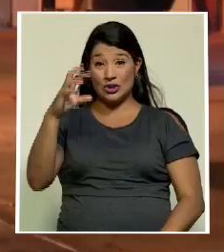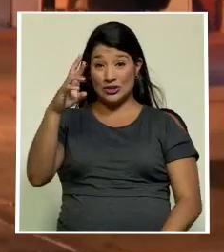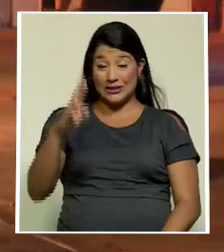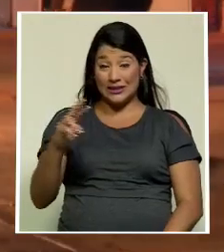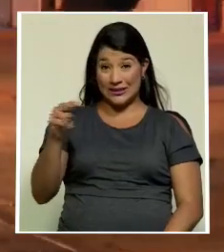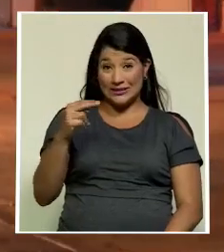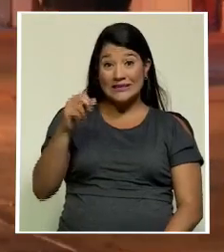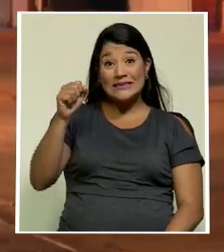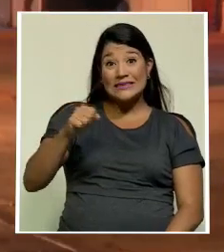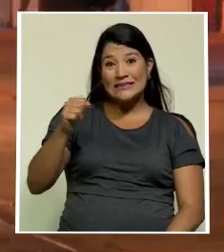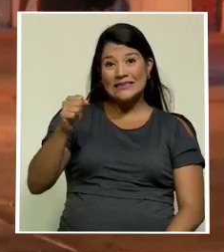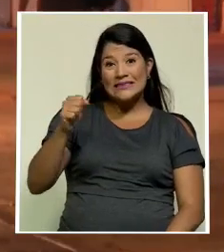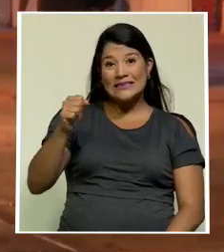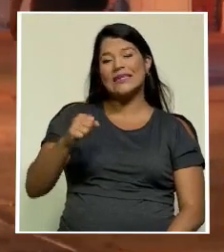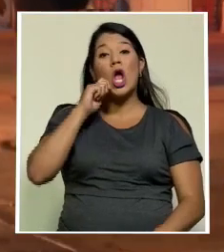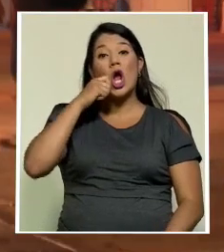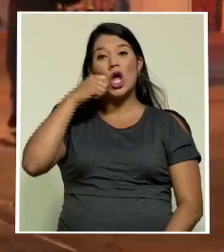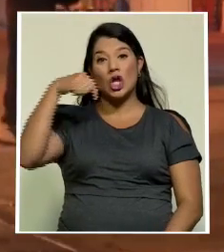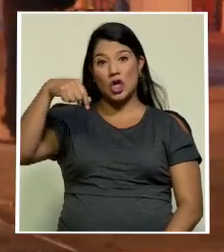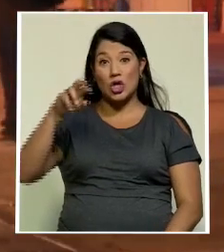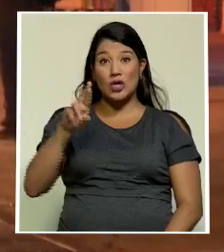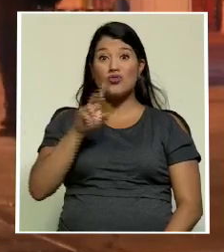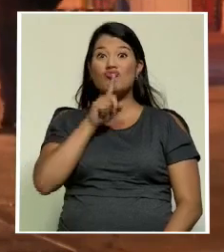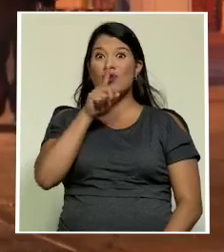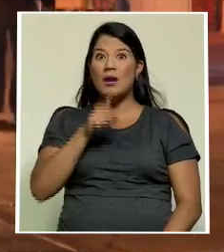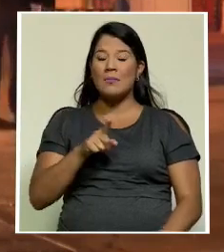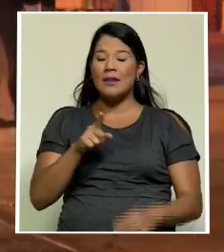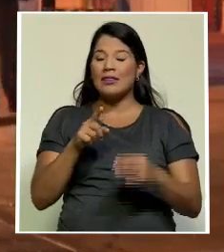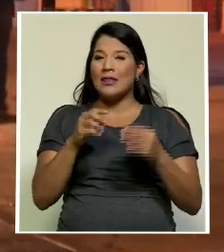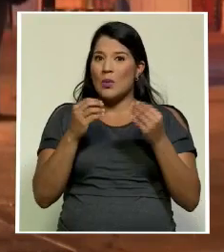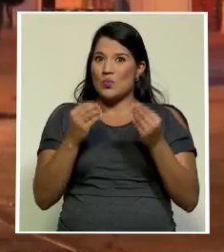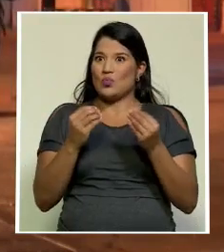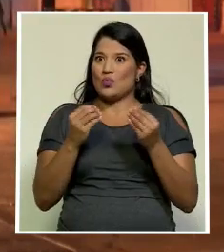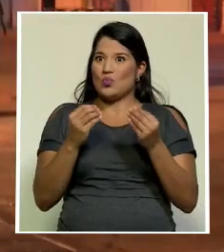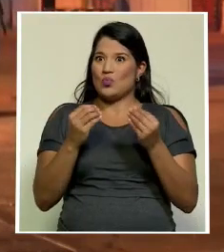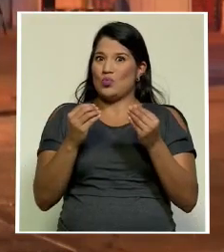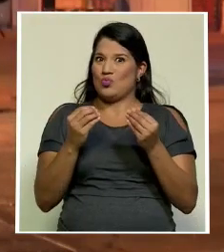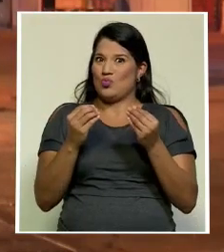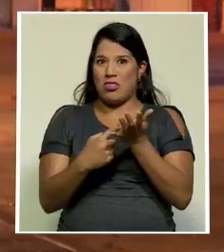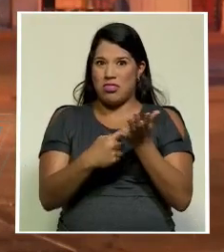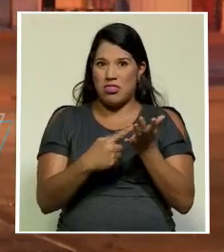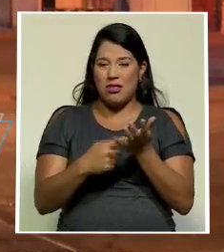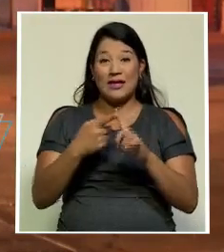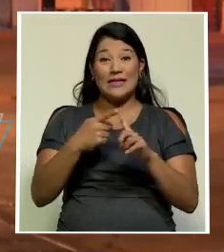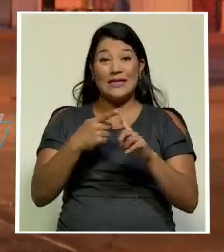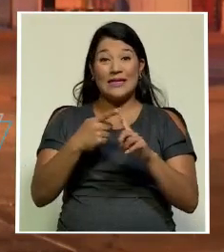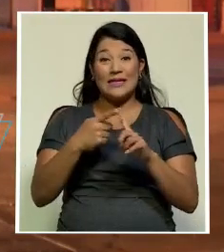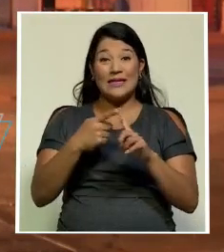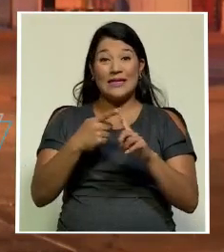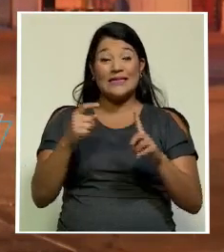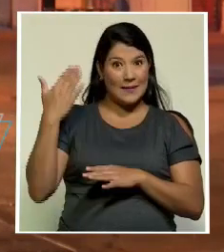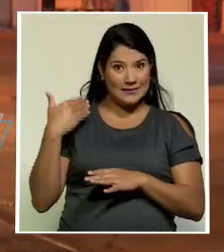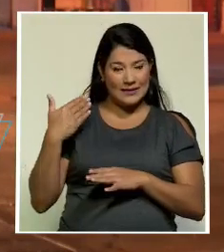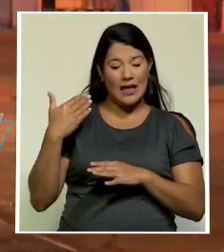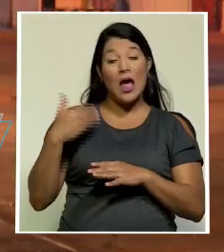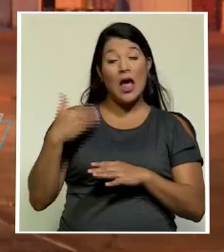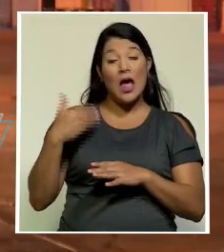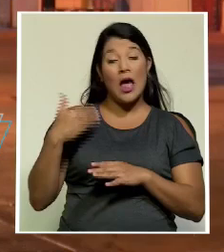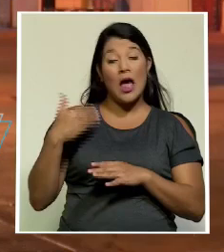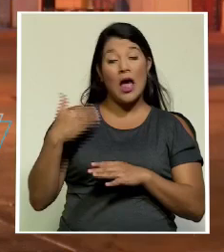El código QR ha sido pues bastante polémico desde que la semana pasada el gobierno.